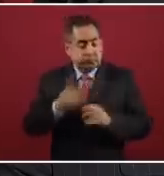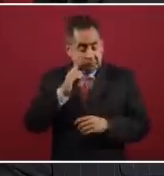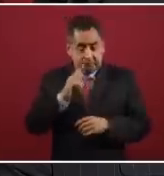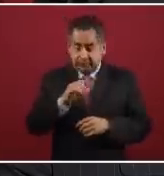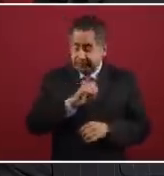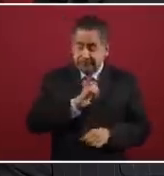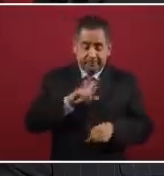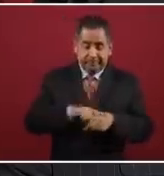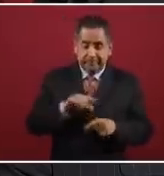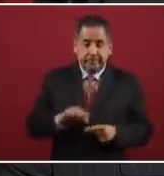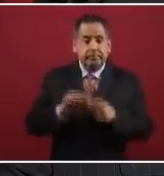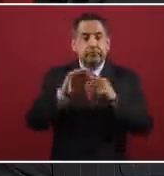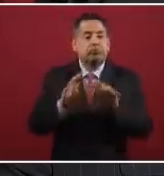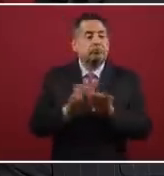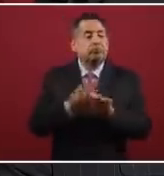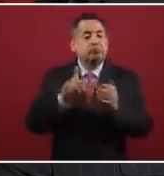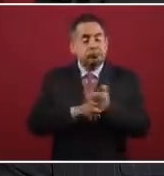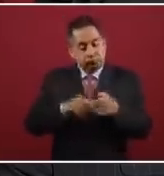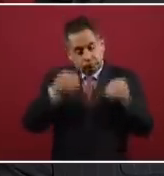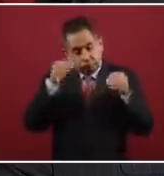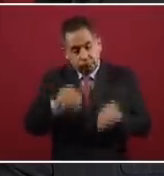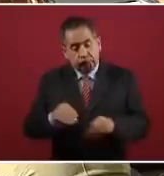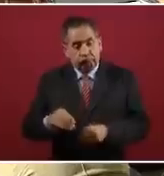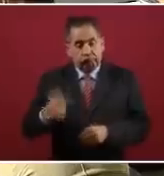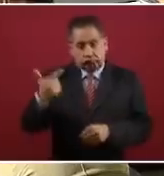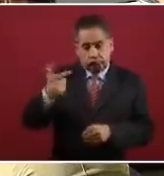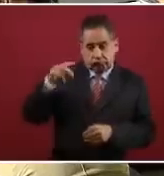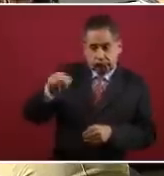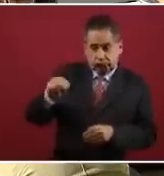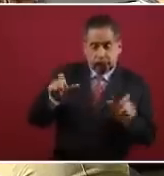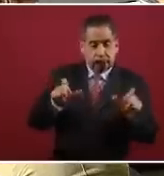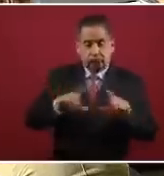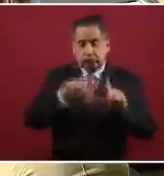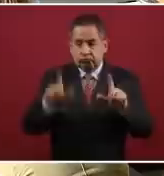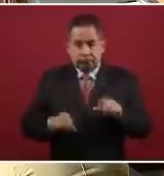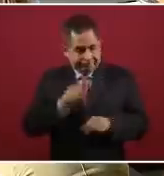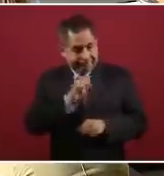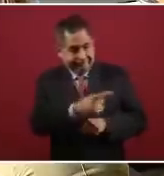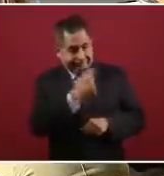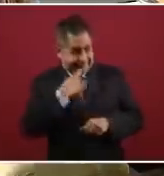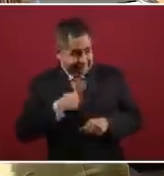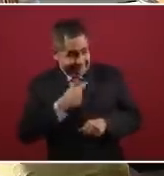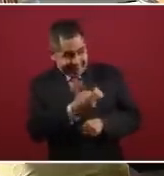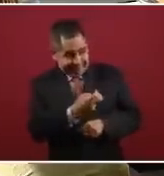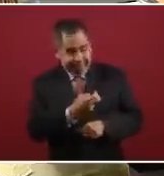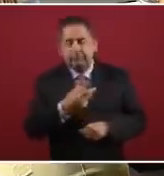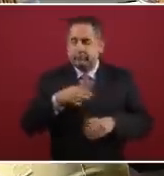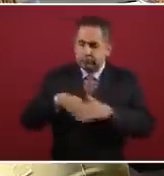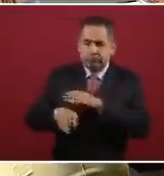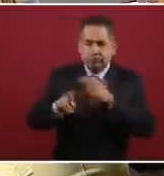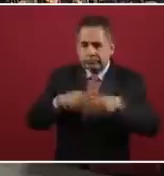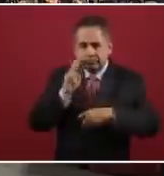especial que realizamos con la Guardia Nacional salió de este tipo de denuncias.